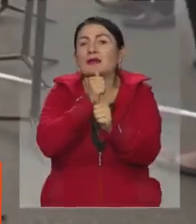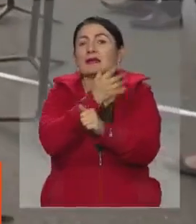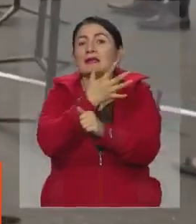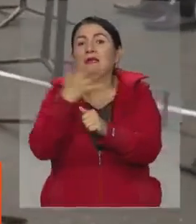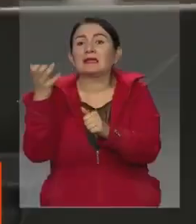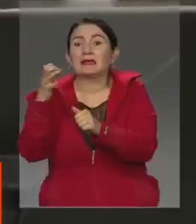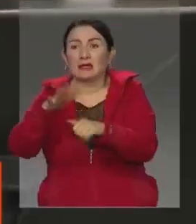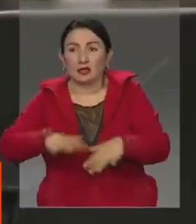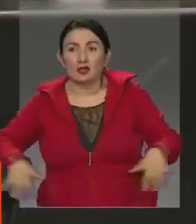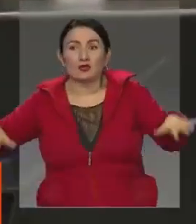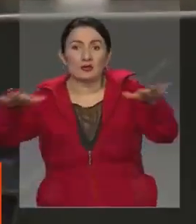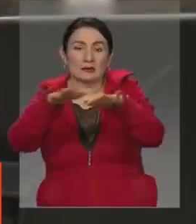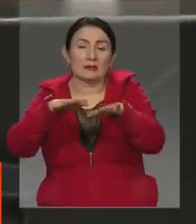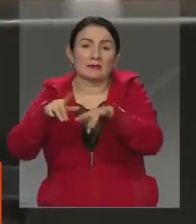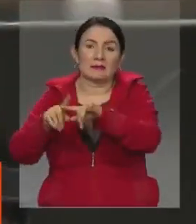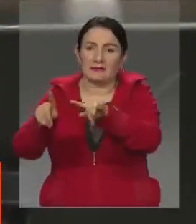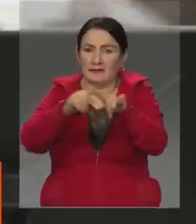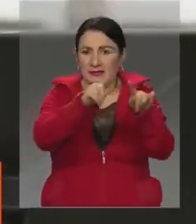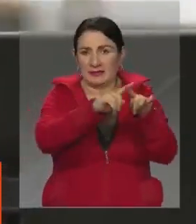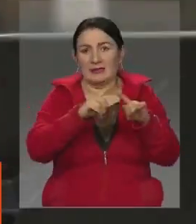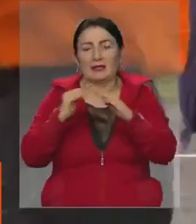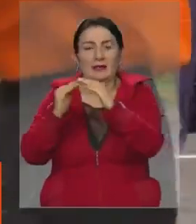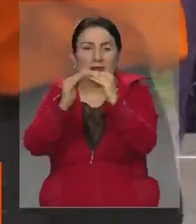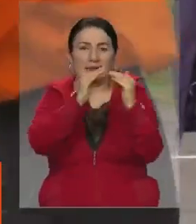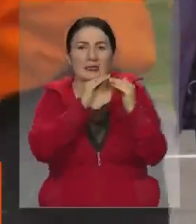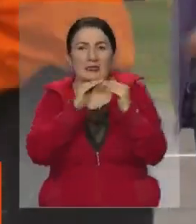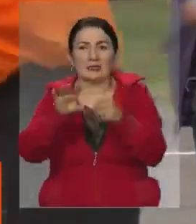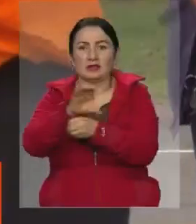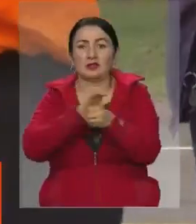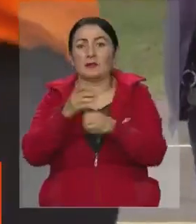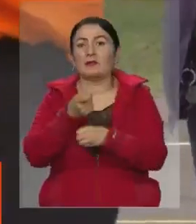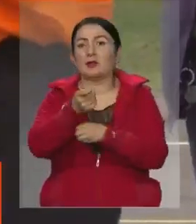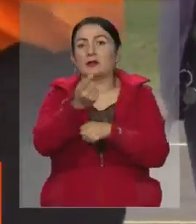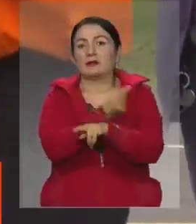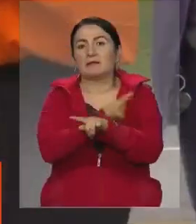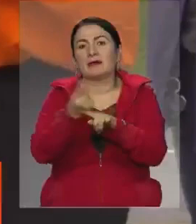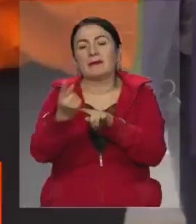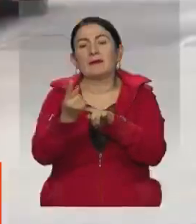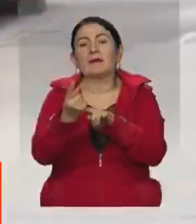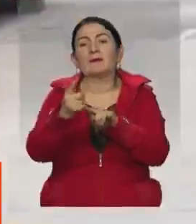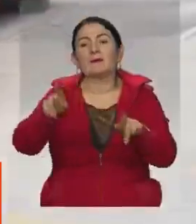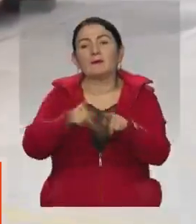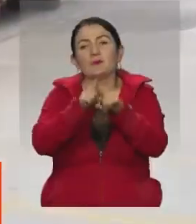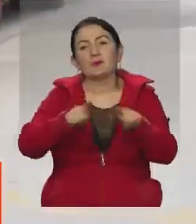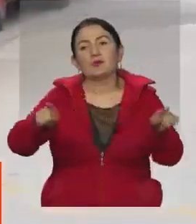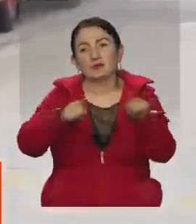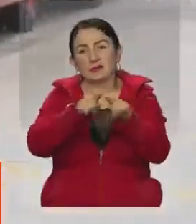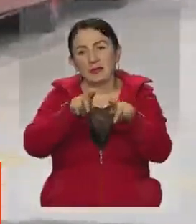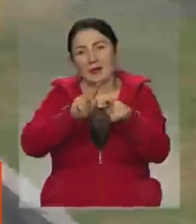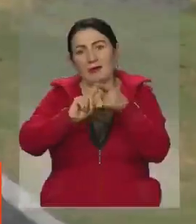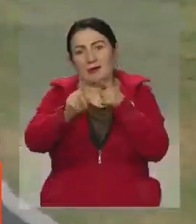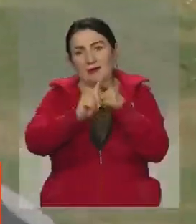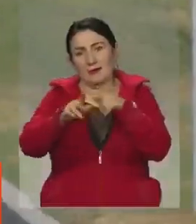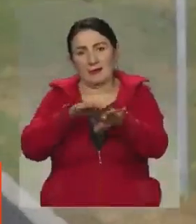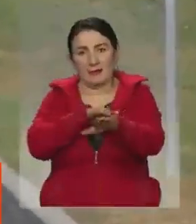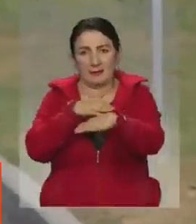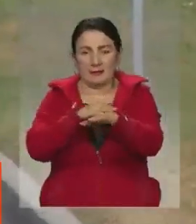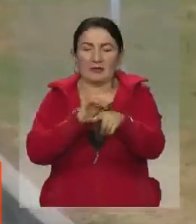500 espacios residenciales de la ciudad y la próxima semana intervendrá con música los buses de Transmilenio y SITP.